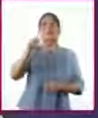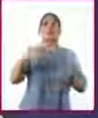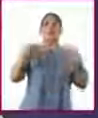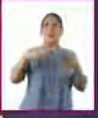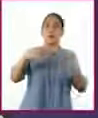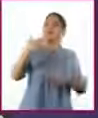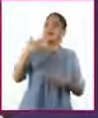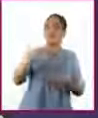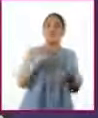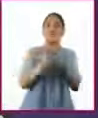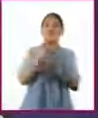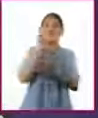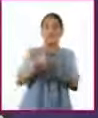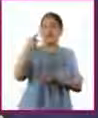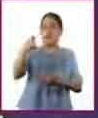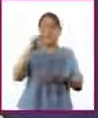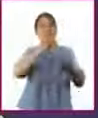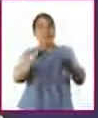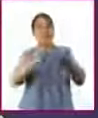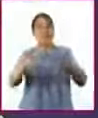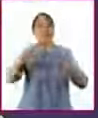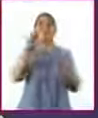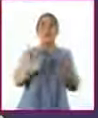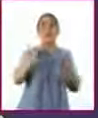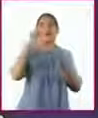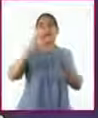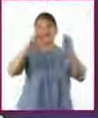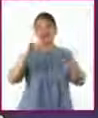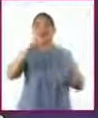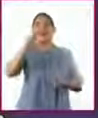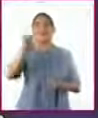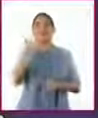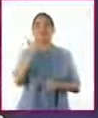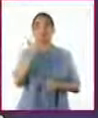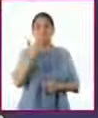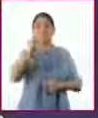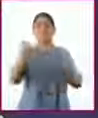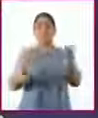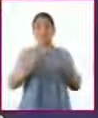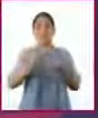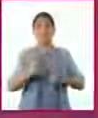ejemplo, con La rana y el fuego. ¡Corre video!